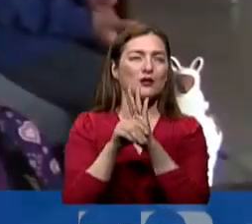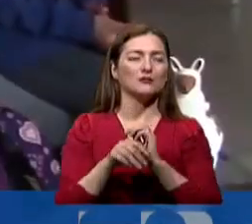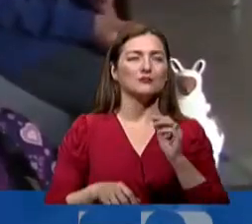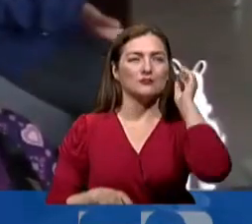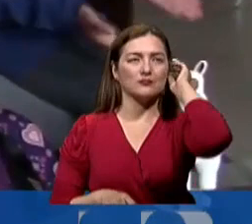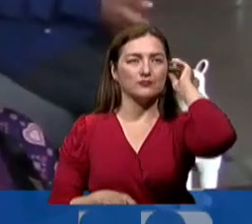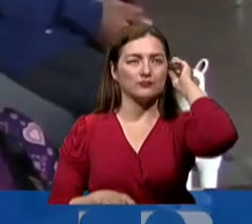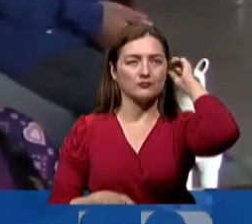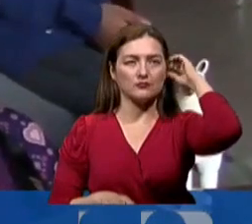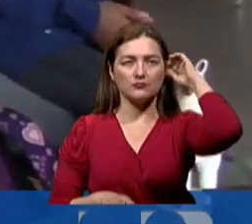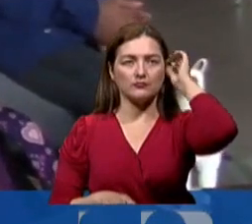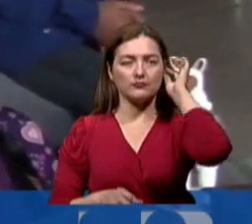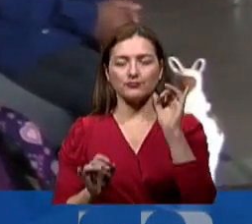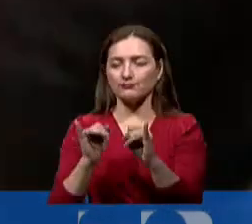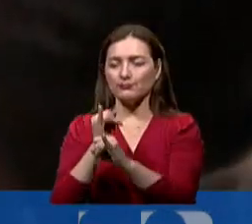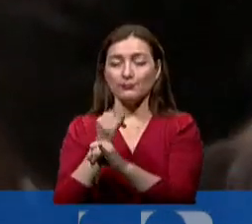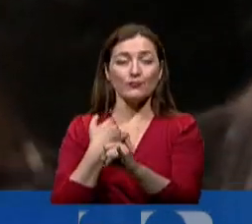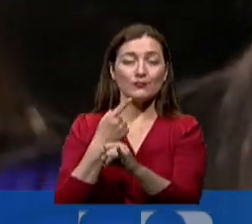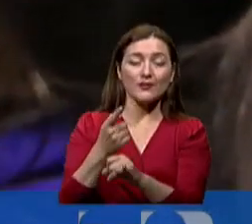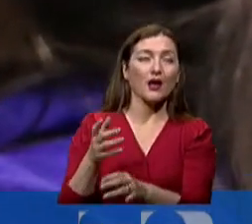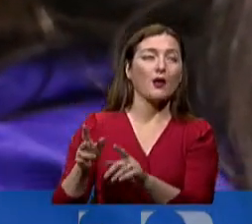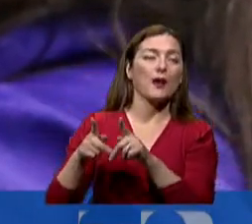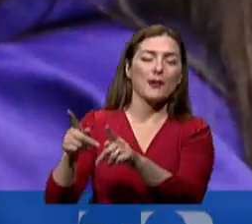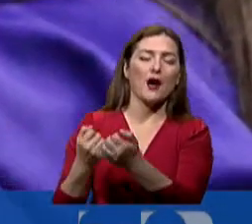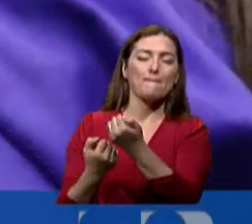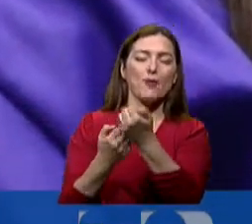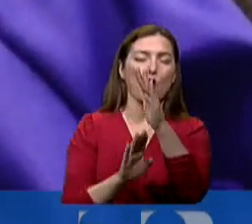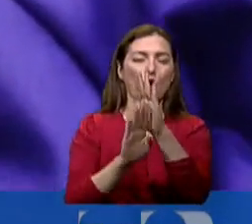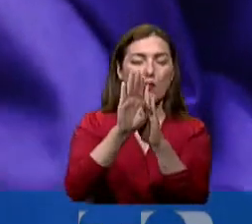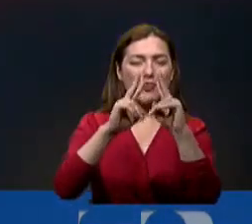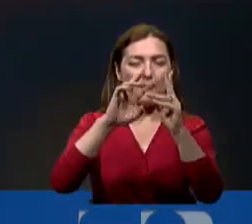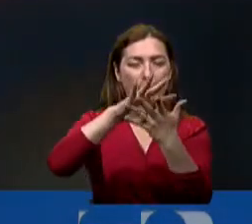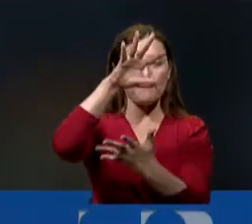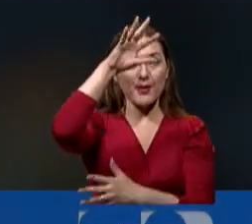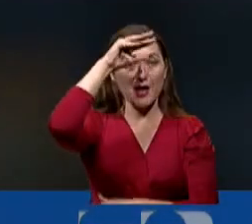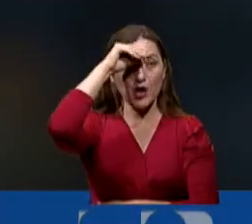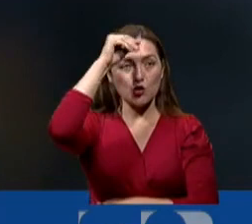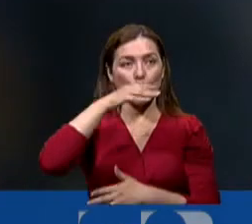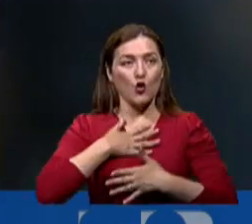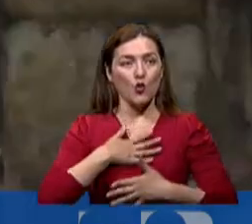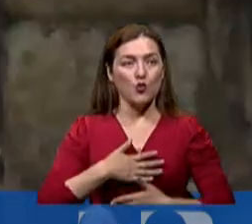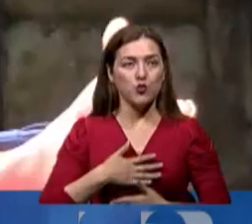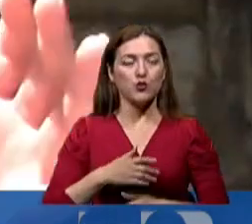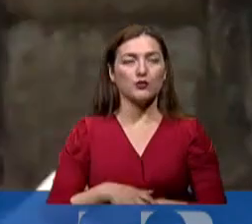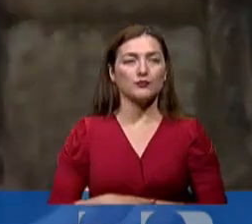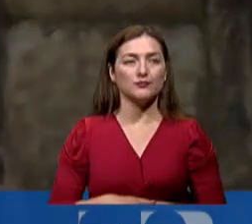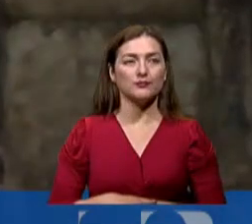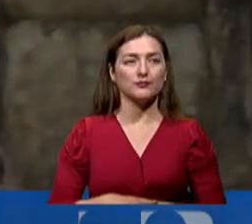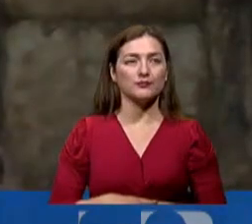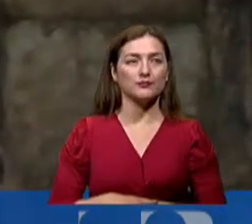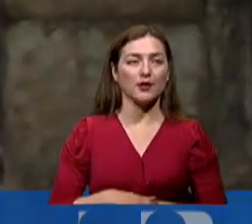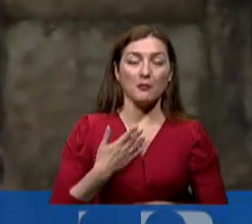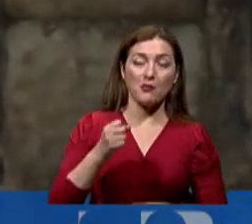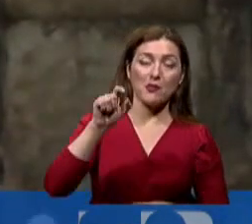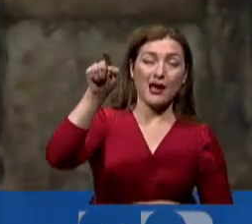caminos, entidades e instituciones que les permitan crecer en conocimientos y en satisfacciones. Pero cuando uno ya está